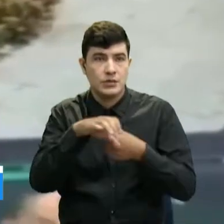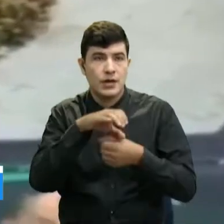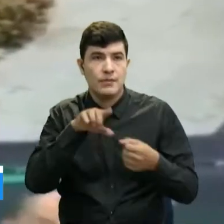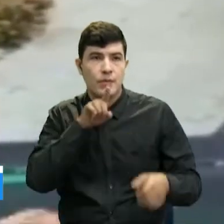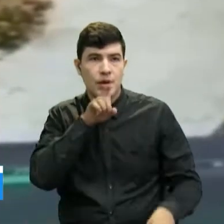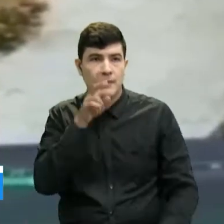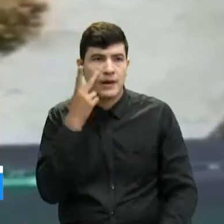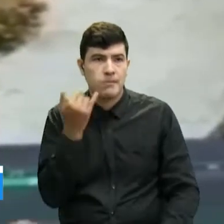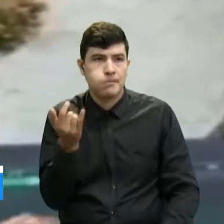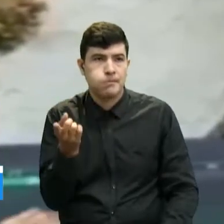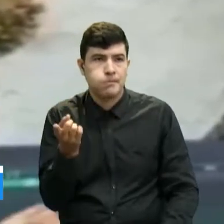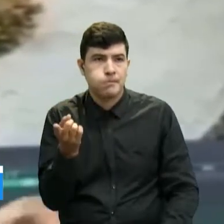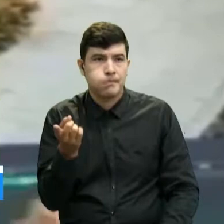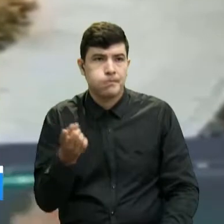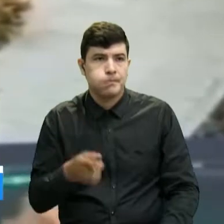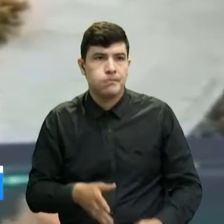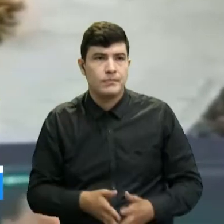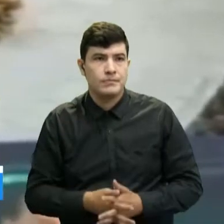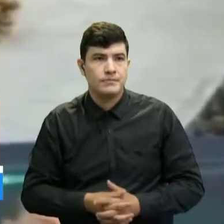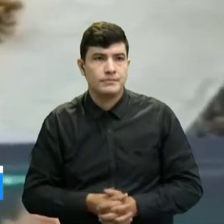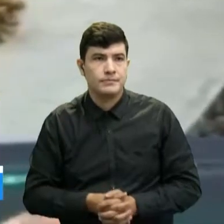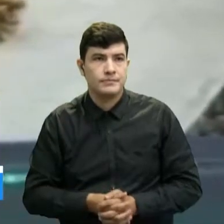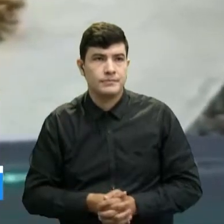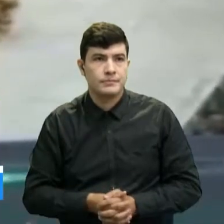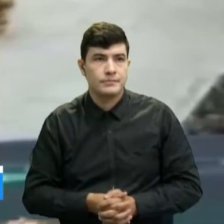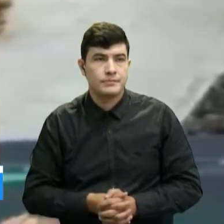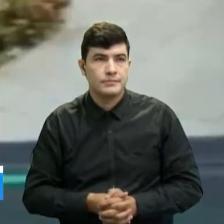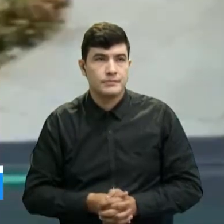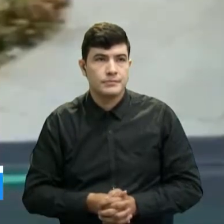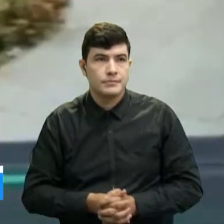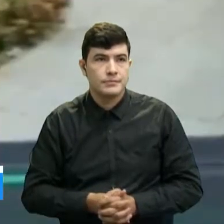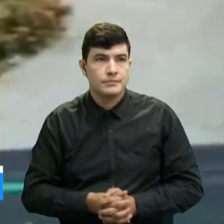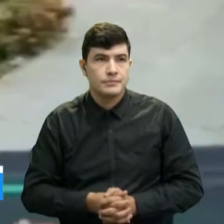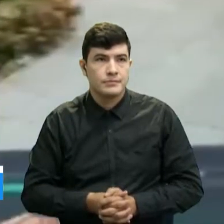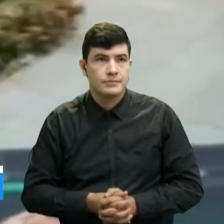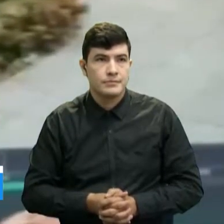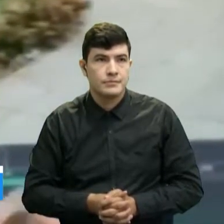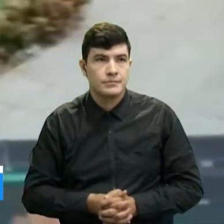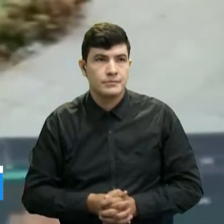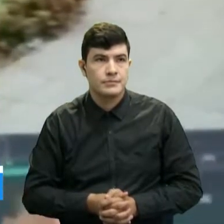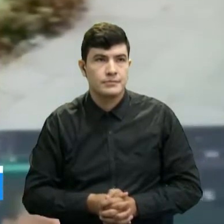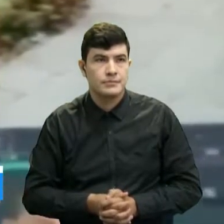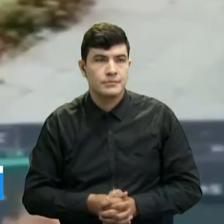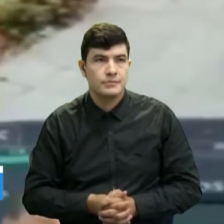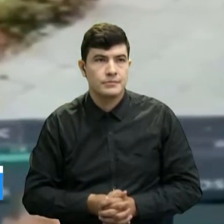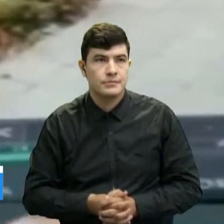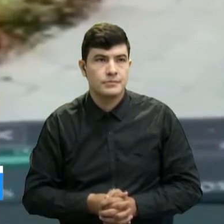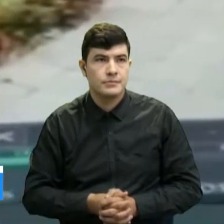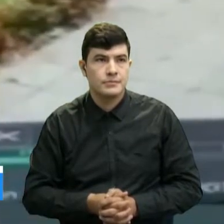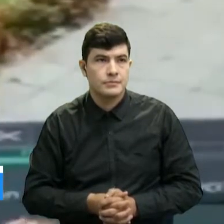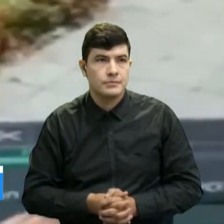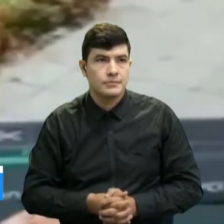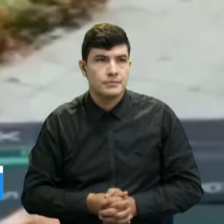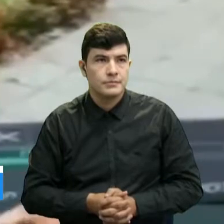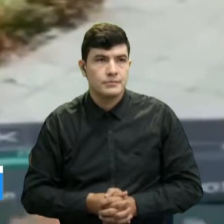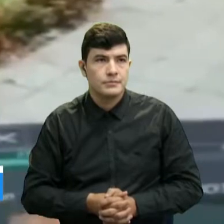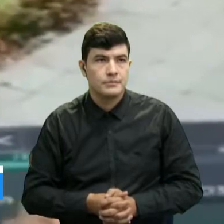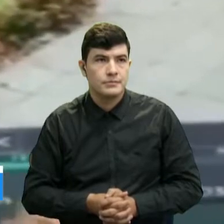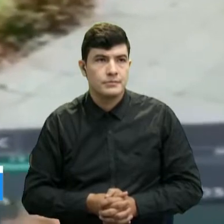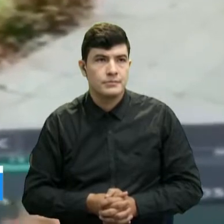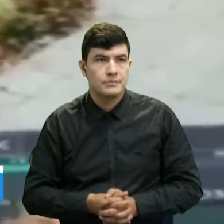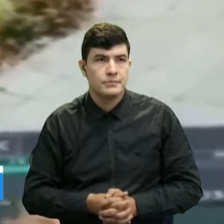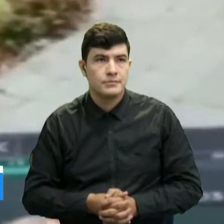un vehículo al parecer omite la señal de pare y choca con el otro, que lo lleva a perder el control y